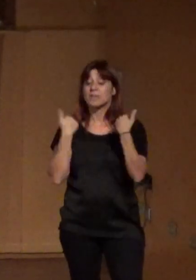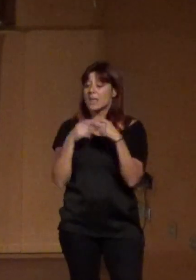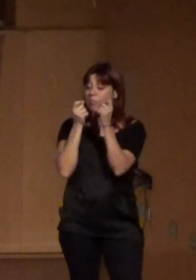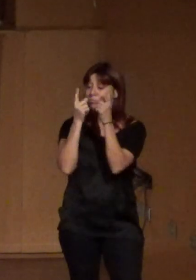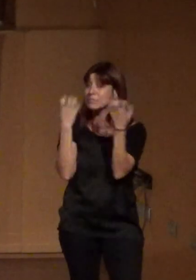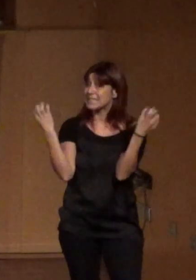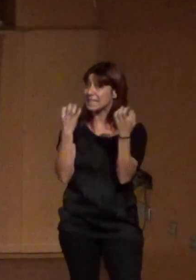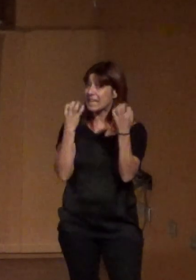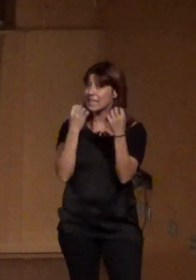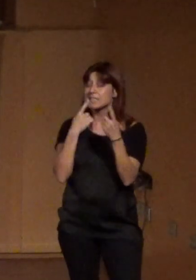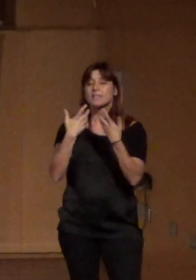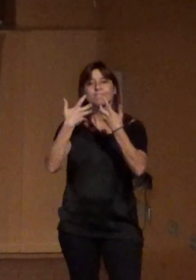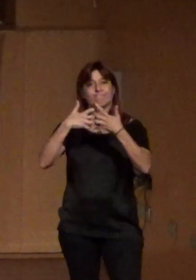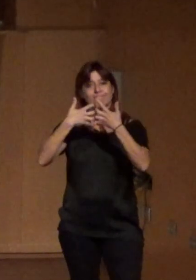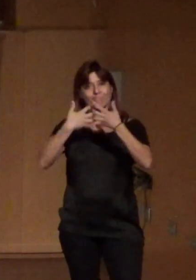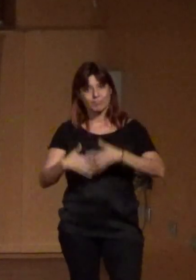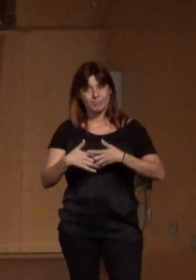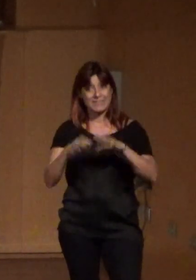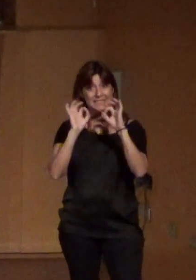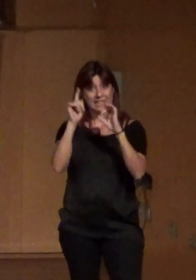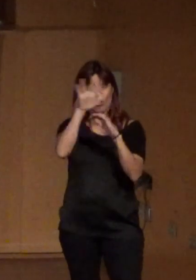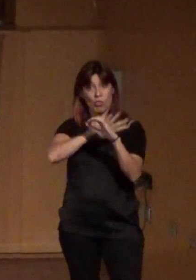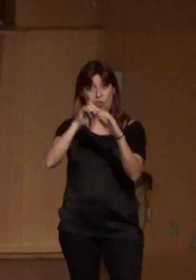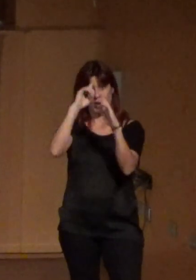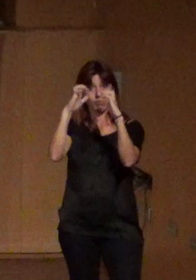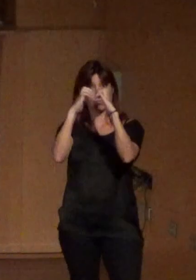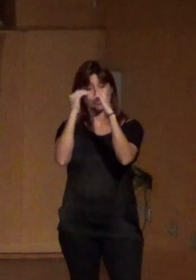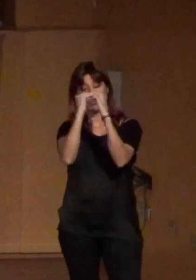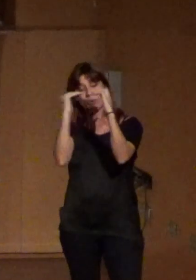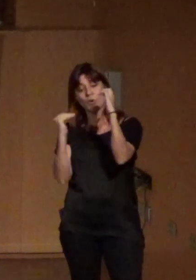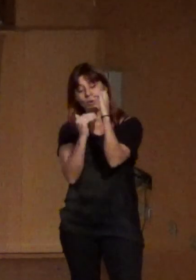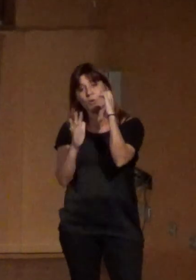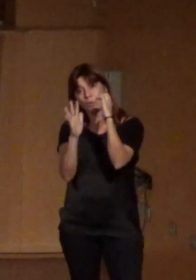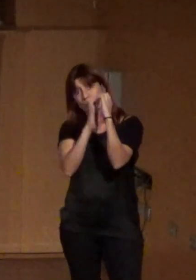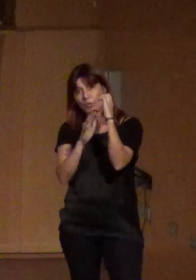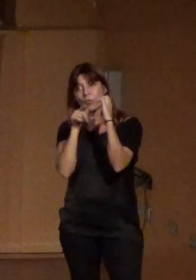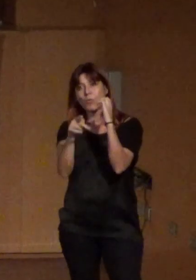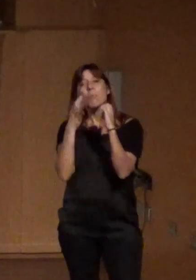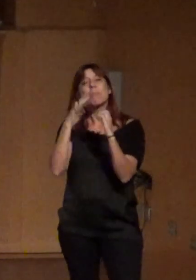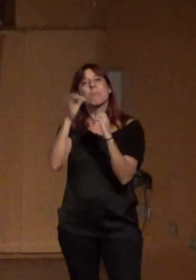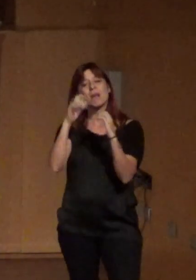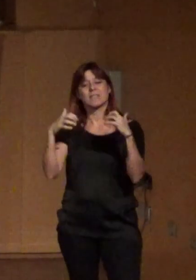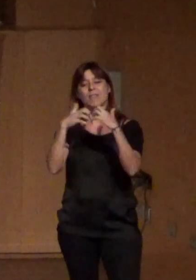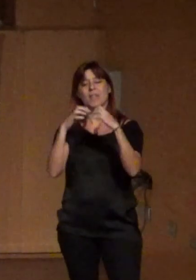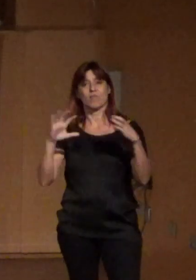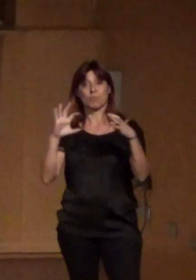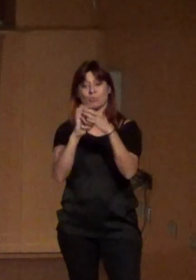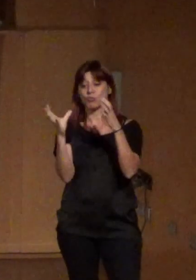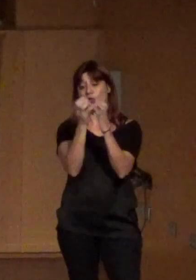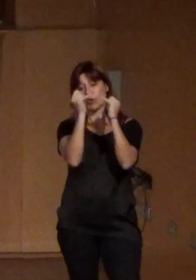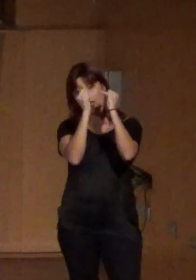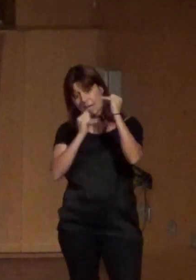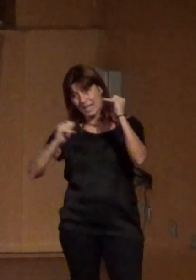disfunción del eje córtico estriatal, que es más subcortical, y de los ganglios basales, incluso con el cerebro, de todo ese eje